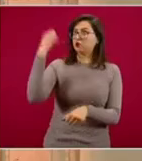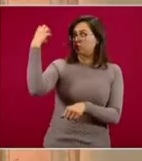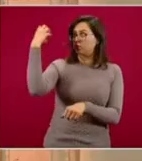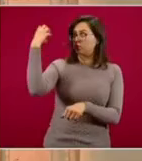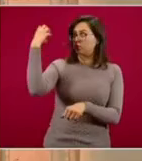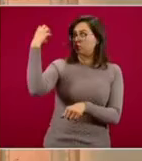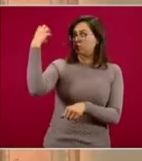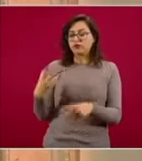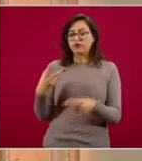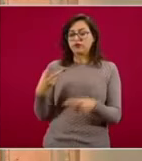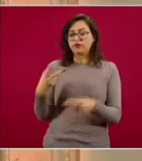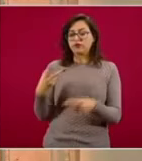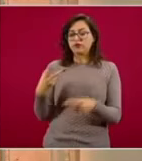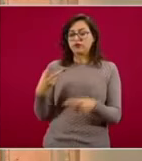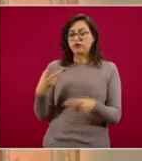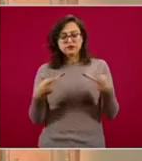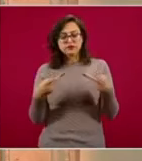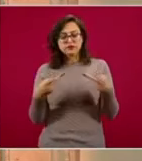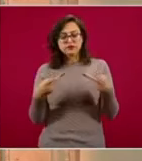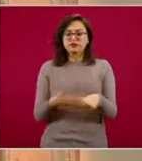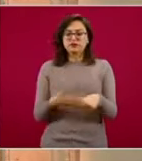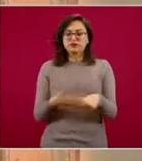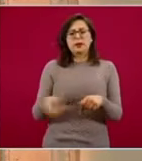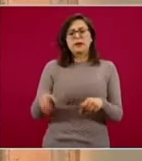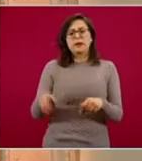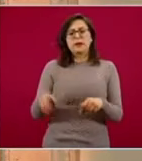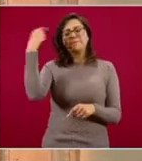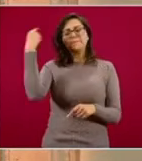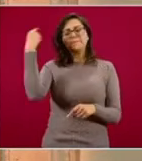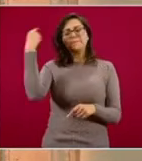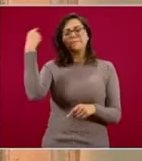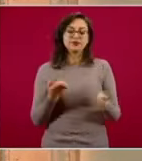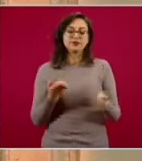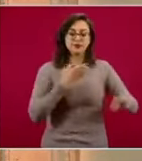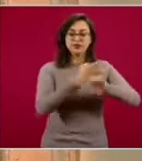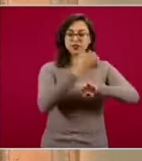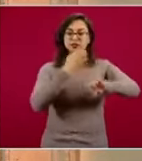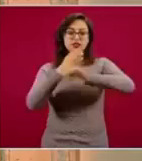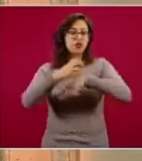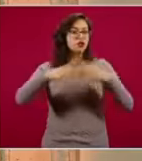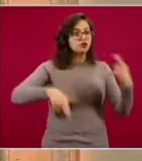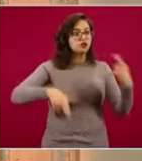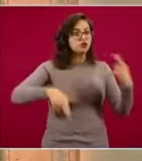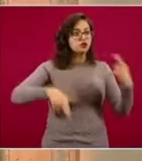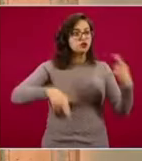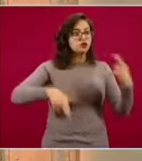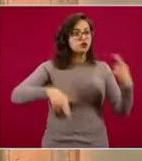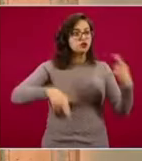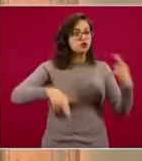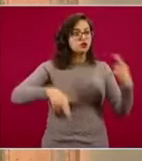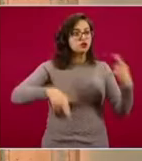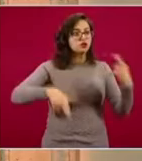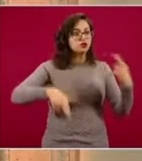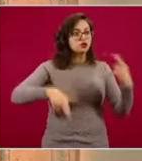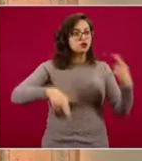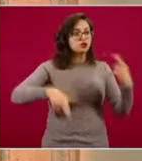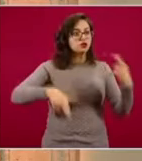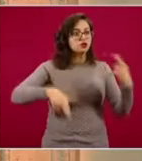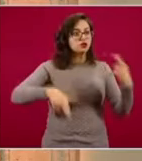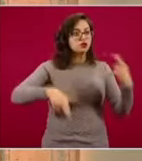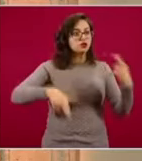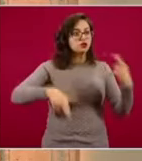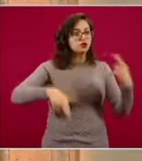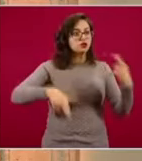precisamente diseñado para operar la regionalización de la epidemia. Es decir, si vemos la siguiente diapositiva,